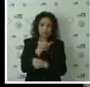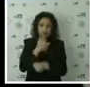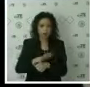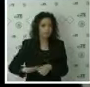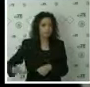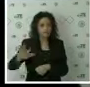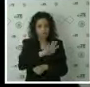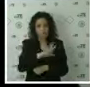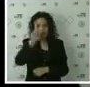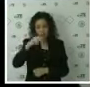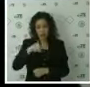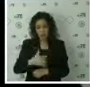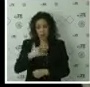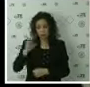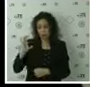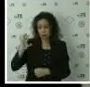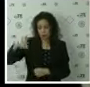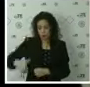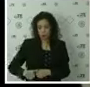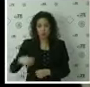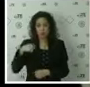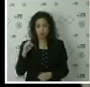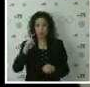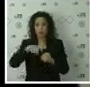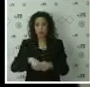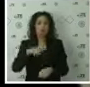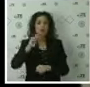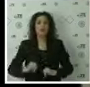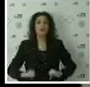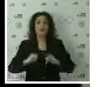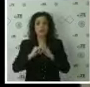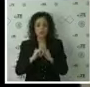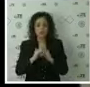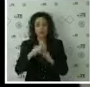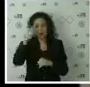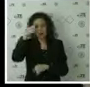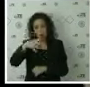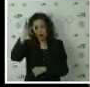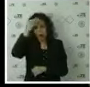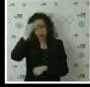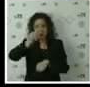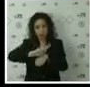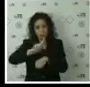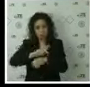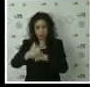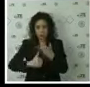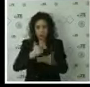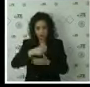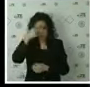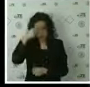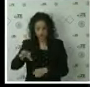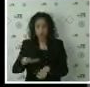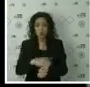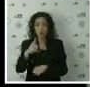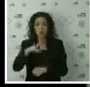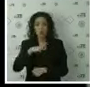orgulloso de pertenecer al Instituto de Media Superior de la Ciudad de México, puesto que su modelo educativo se rige por 3 ejes